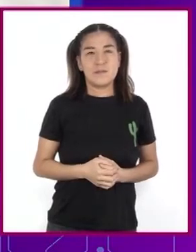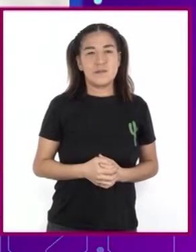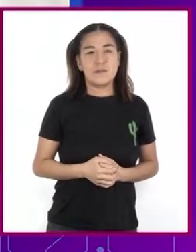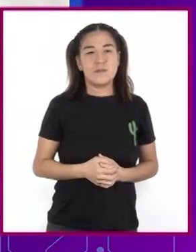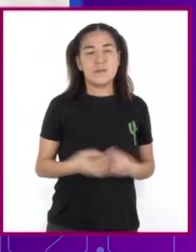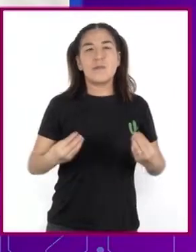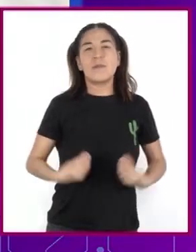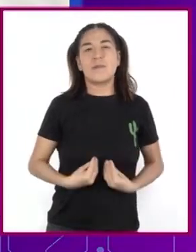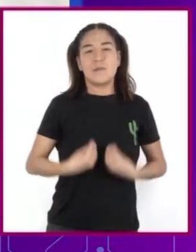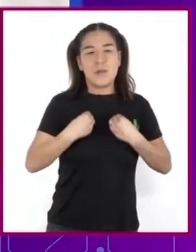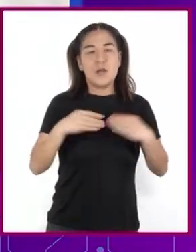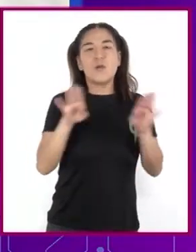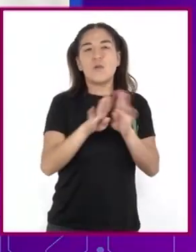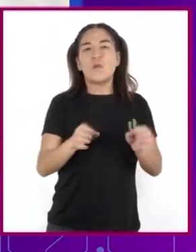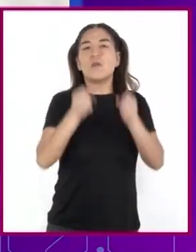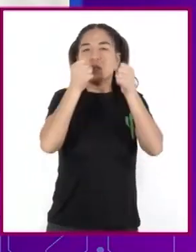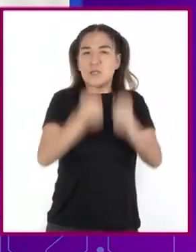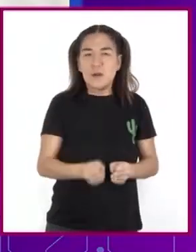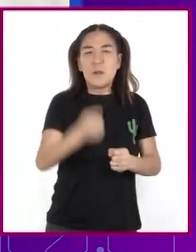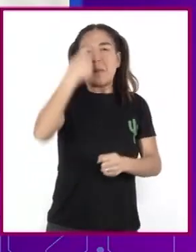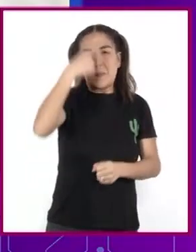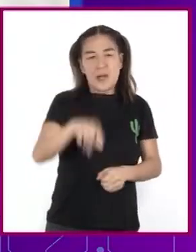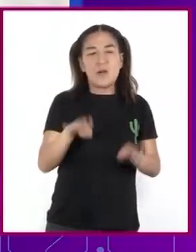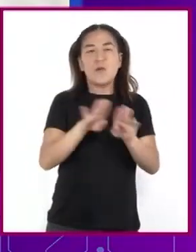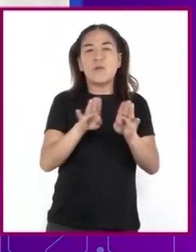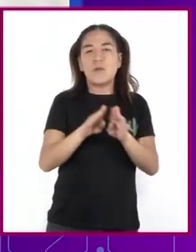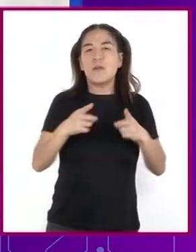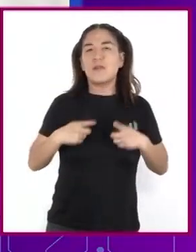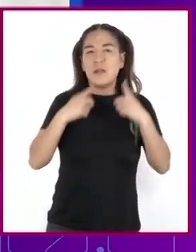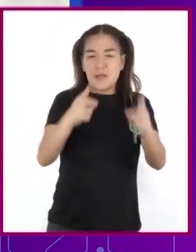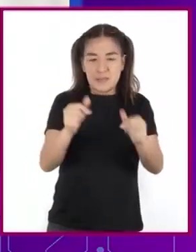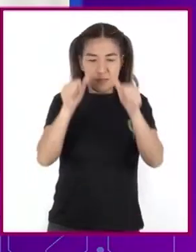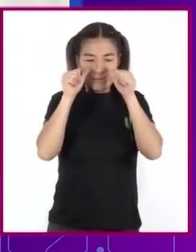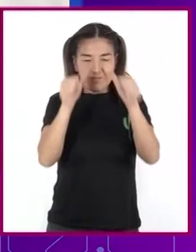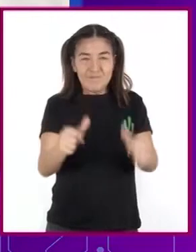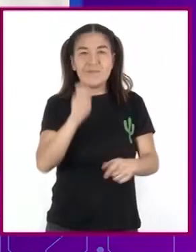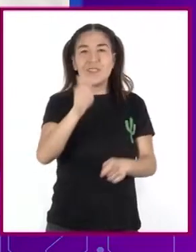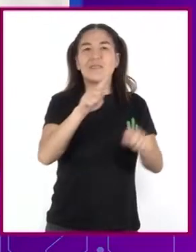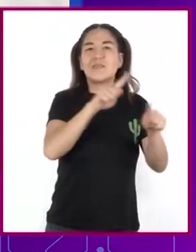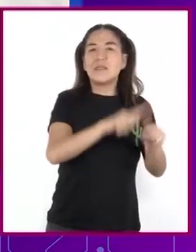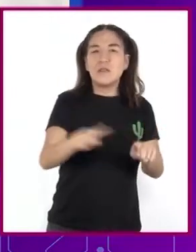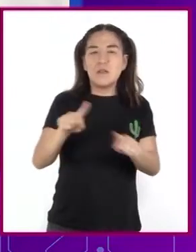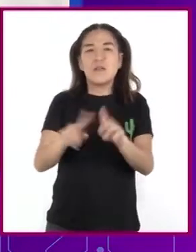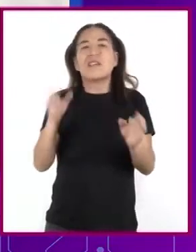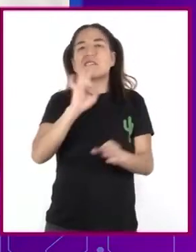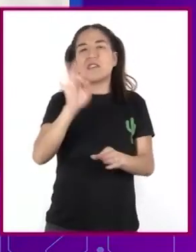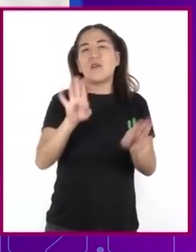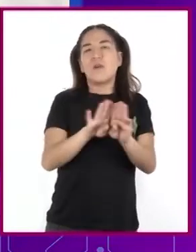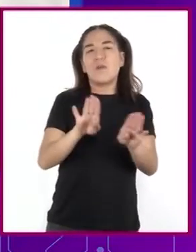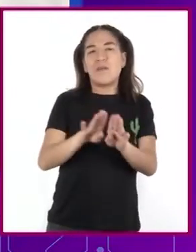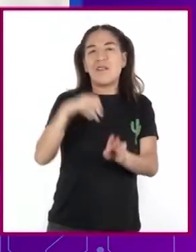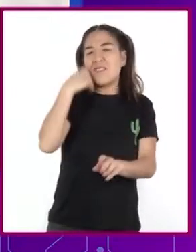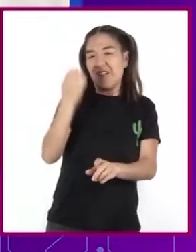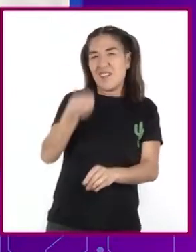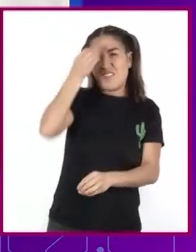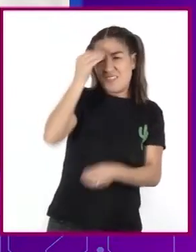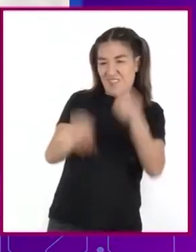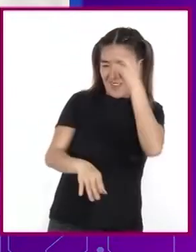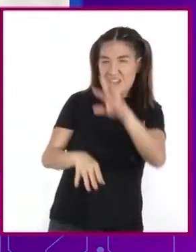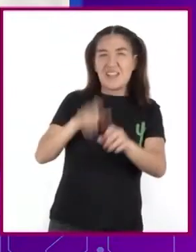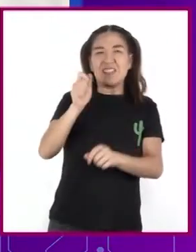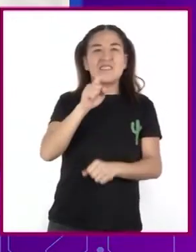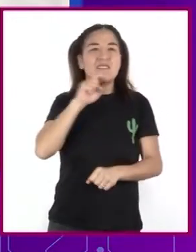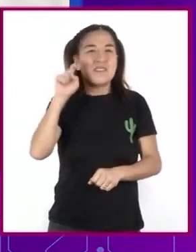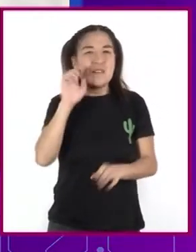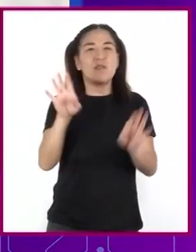casos en donde se muestre una diferencia o un acoso sexual, de racismo y sin estar